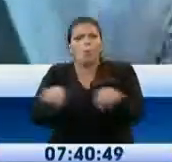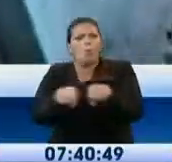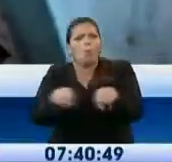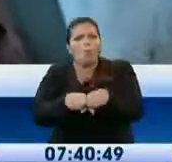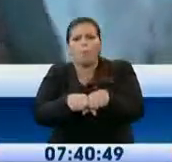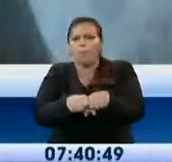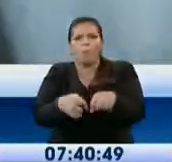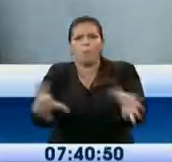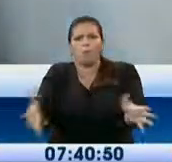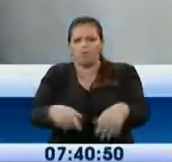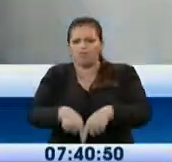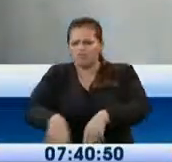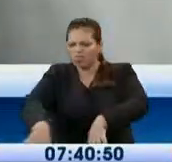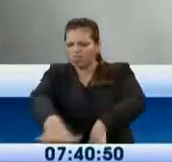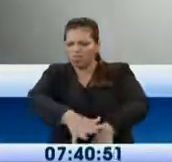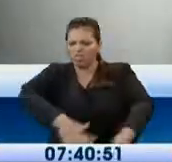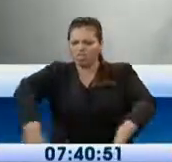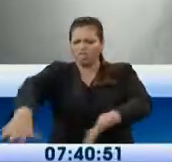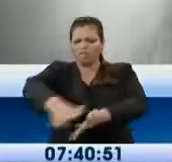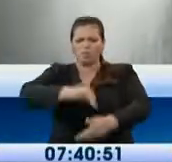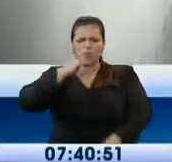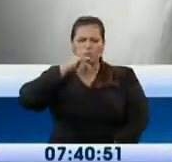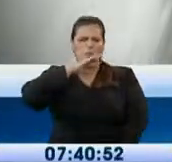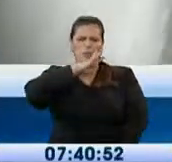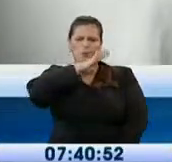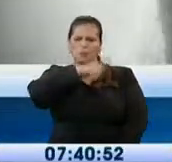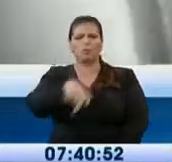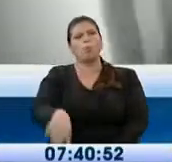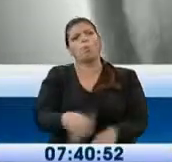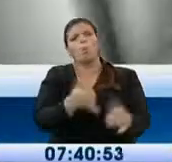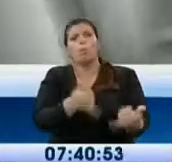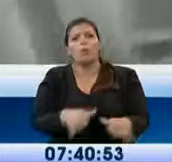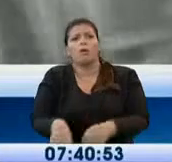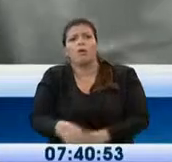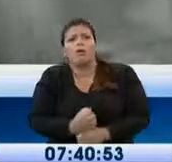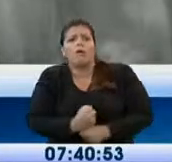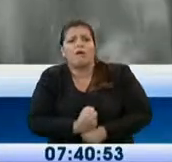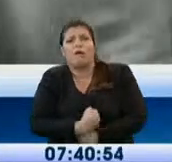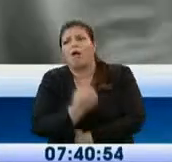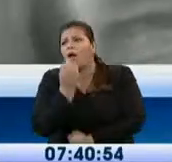donde estaba todo botado en el piso, jugaban mientras esperaban comer algo.